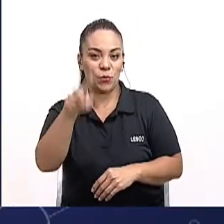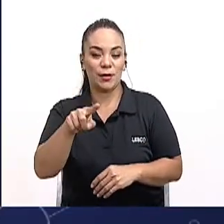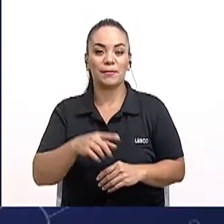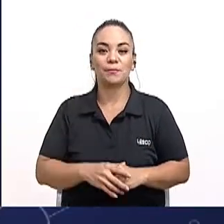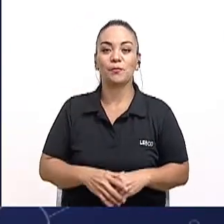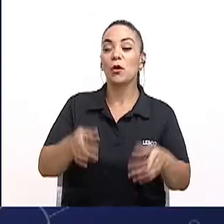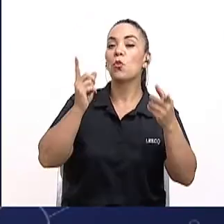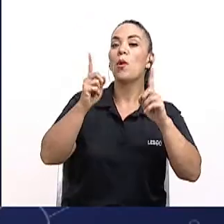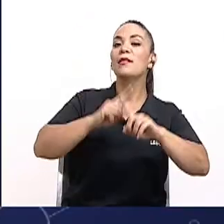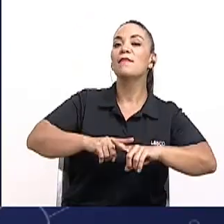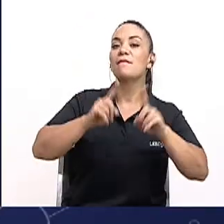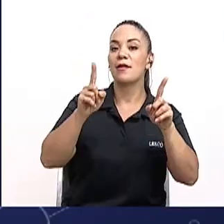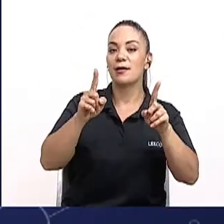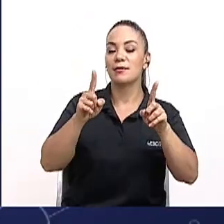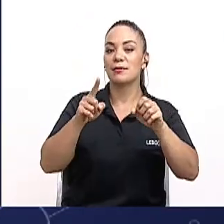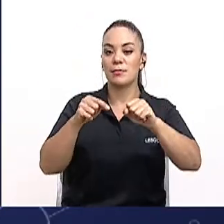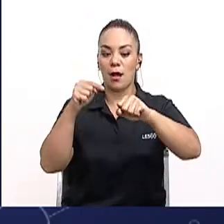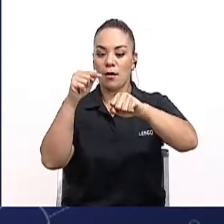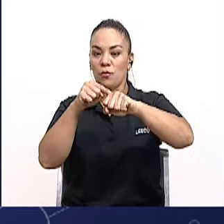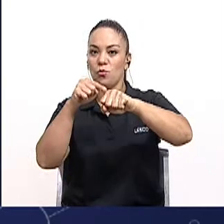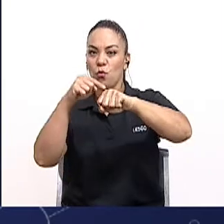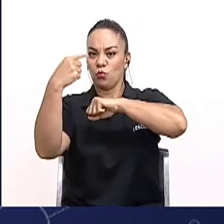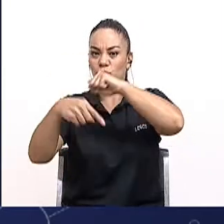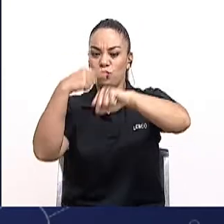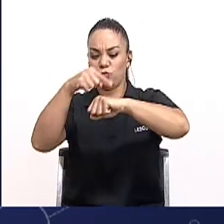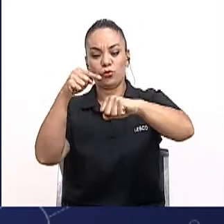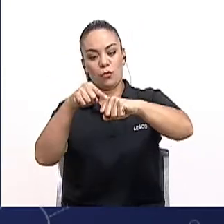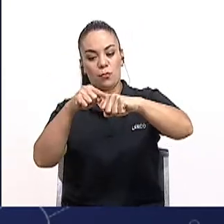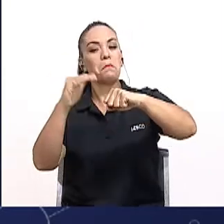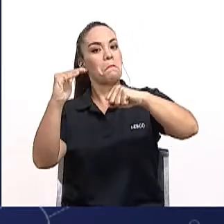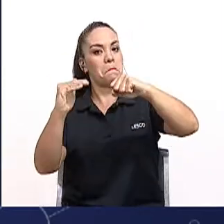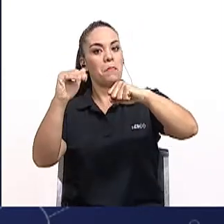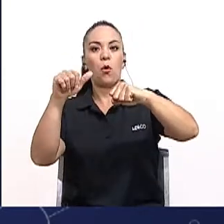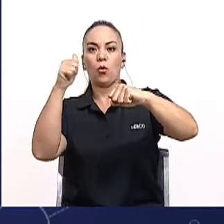¿Cuál es la diferencia entre un núcleo estable y uno inestable?